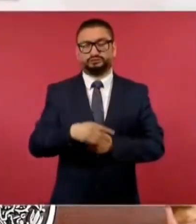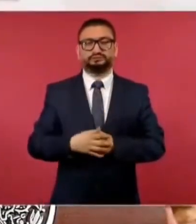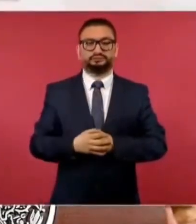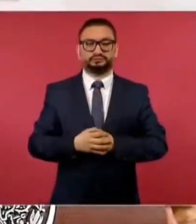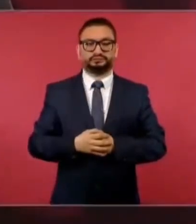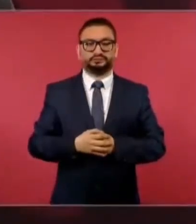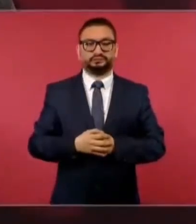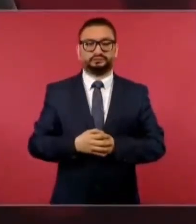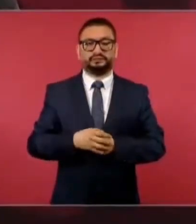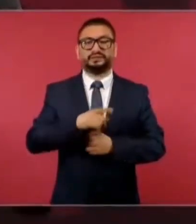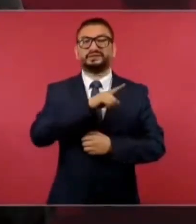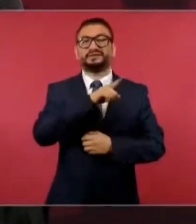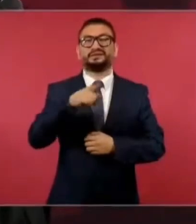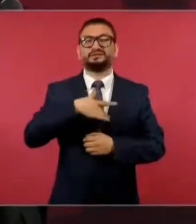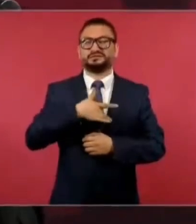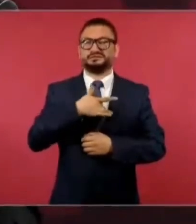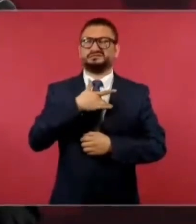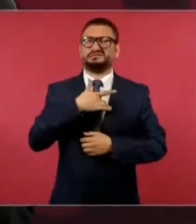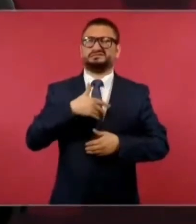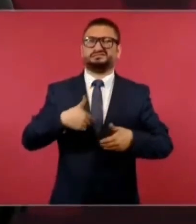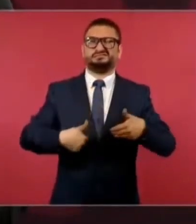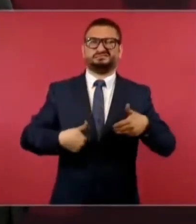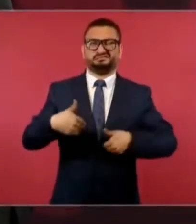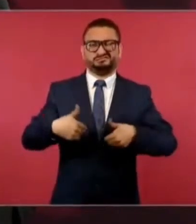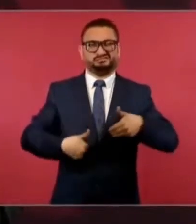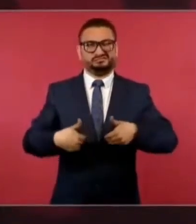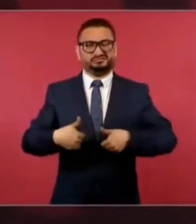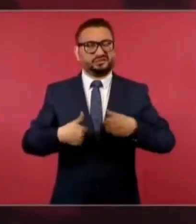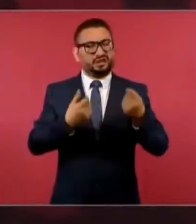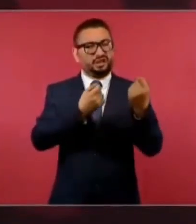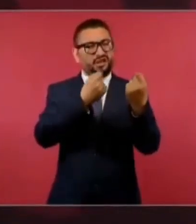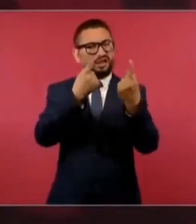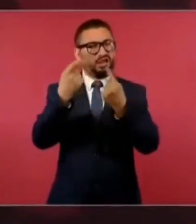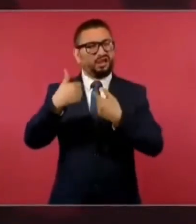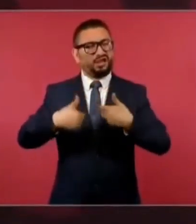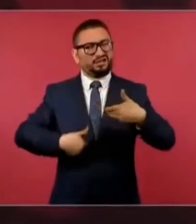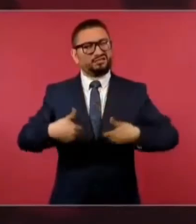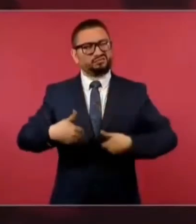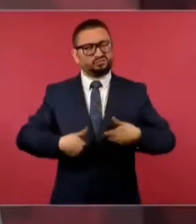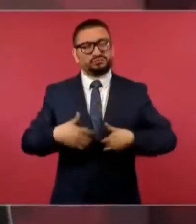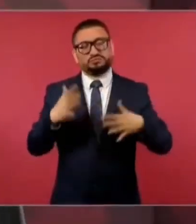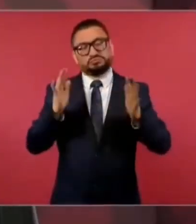que les molesta a algunos, y los entiendo